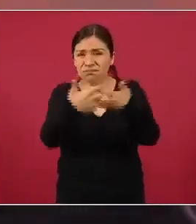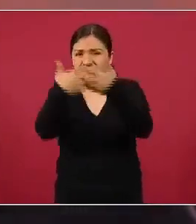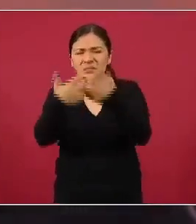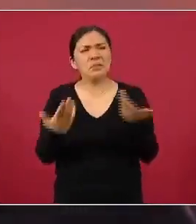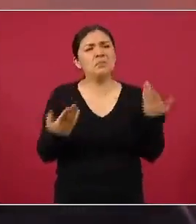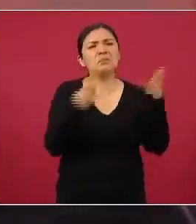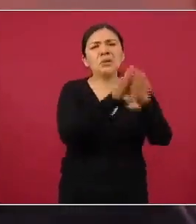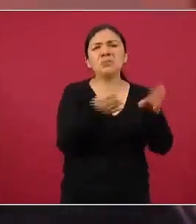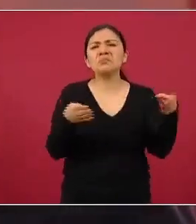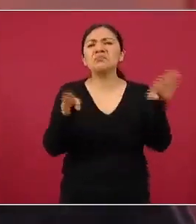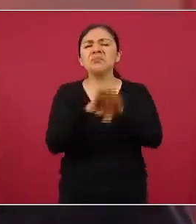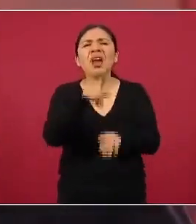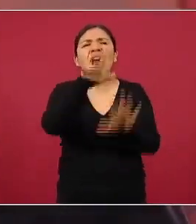dejando que se convirtieran en chatarra,